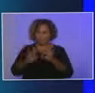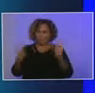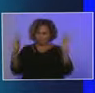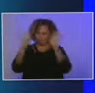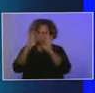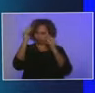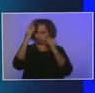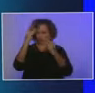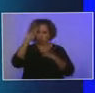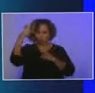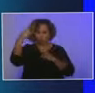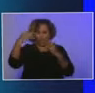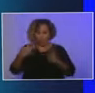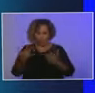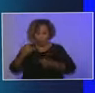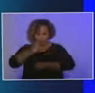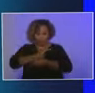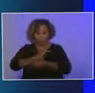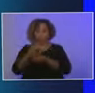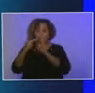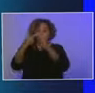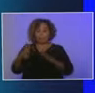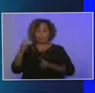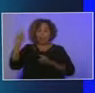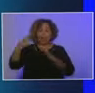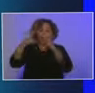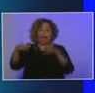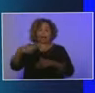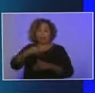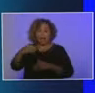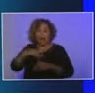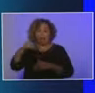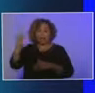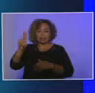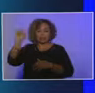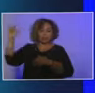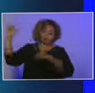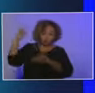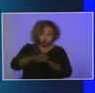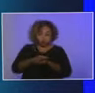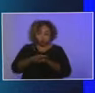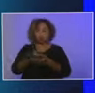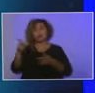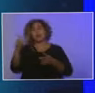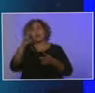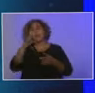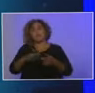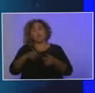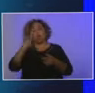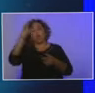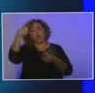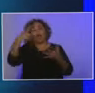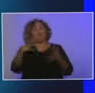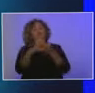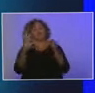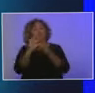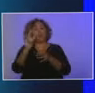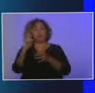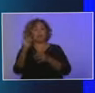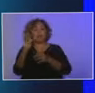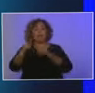importante, donde viene el representante de la Casa Blanca y varios otros funcionarios. Y la gobernadora hace una especie de reporte sobre todo el tema de las